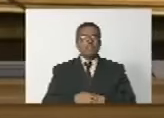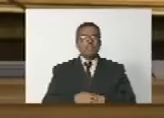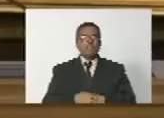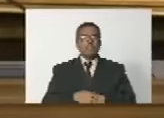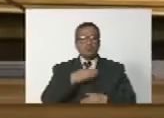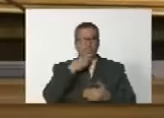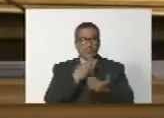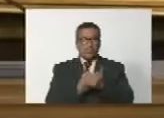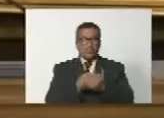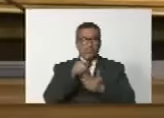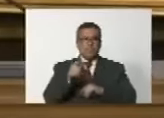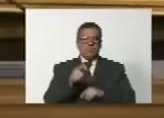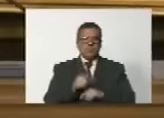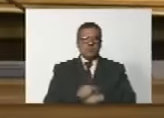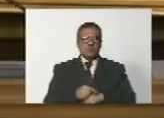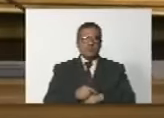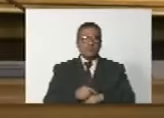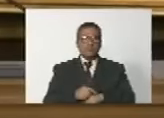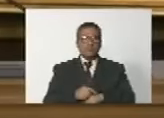Gracias,